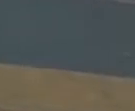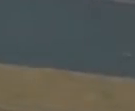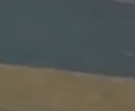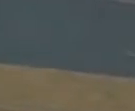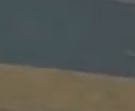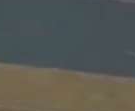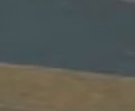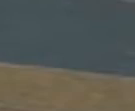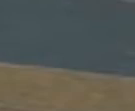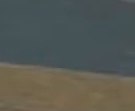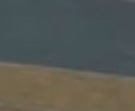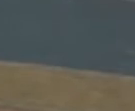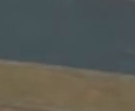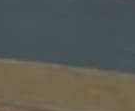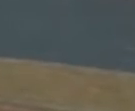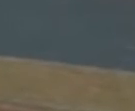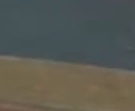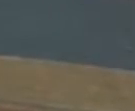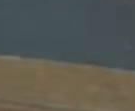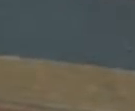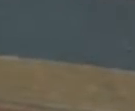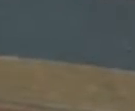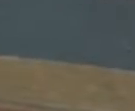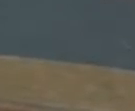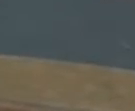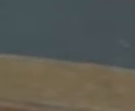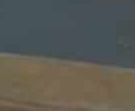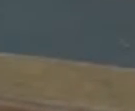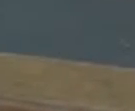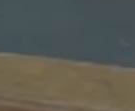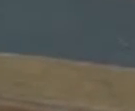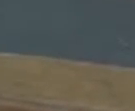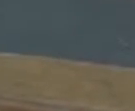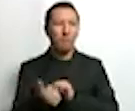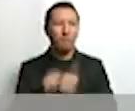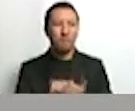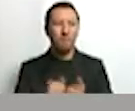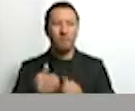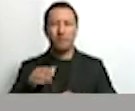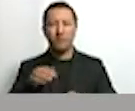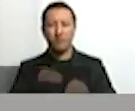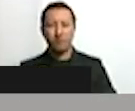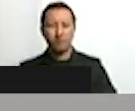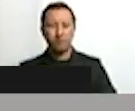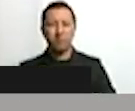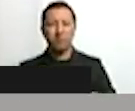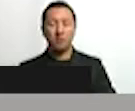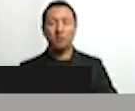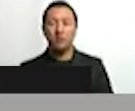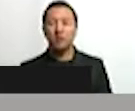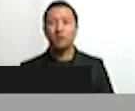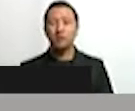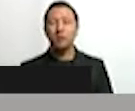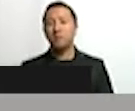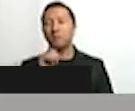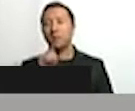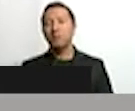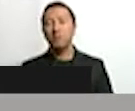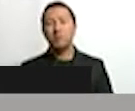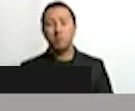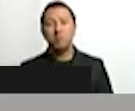rojo por el alto índice de contagios de COVID-19 y alta demanda en los hospitales. Hemos tenido, sí, un incremento en